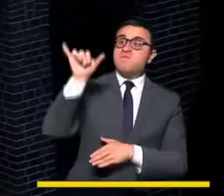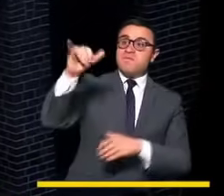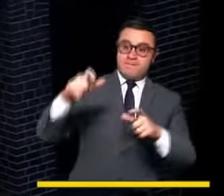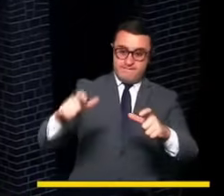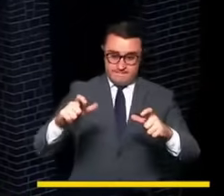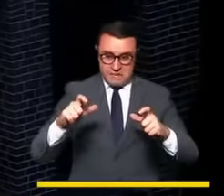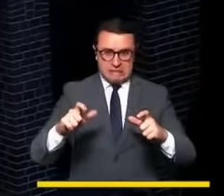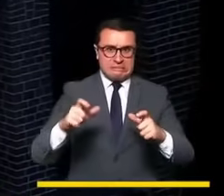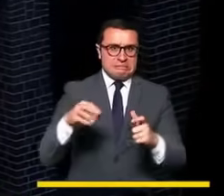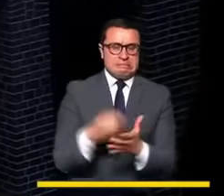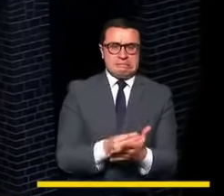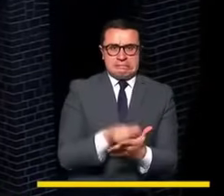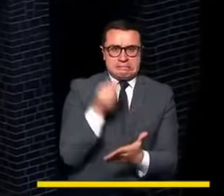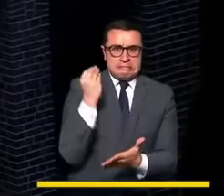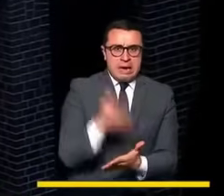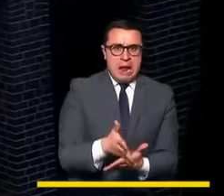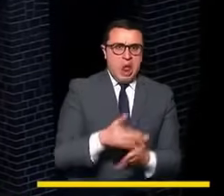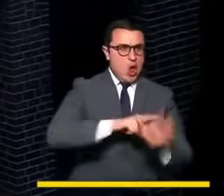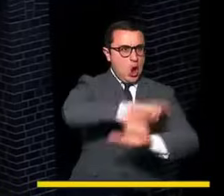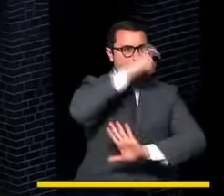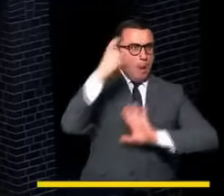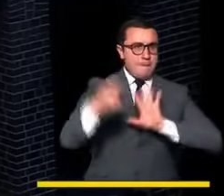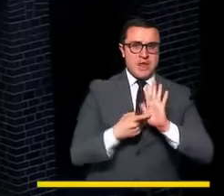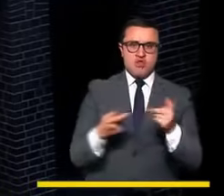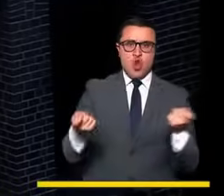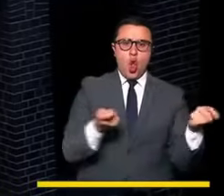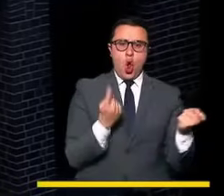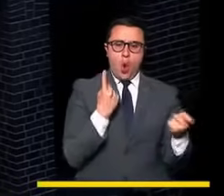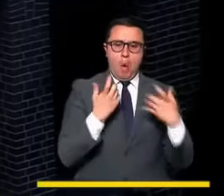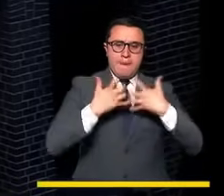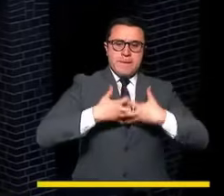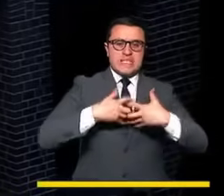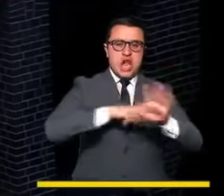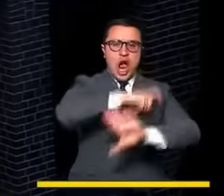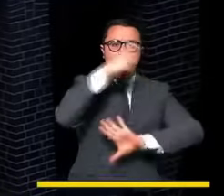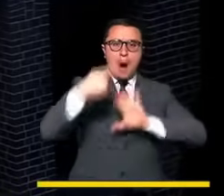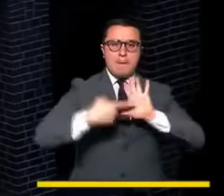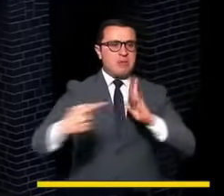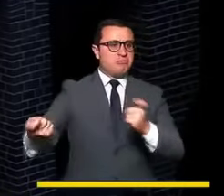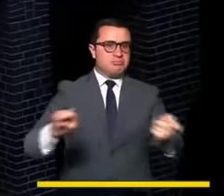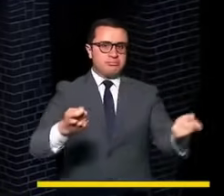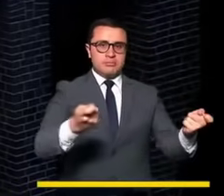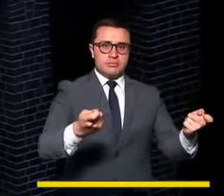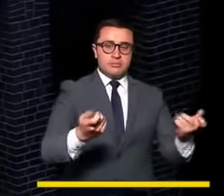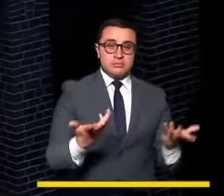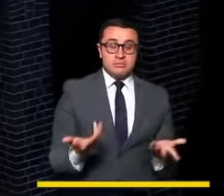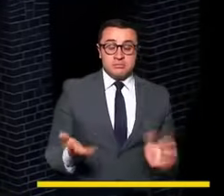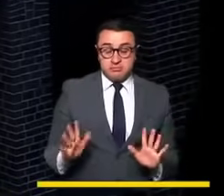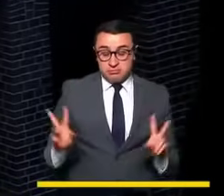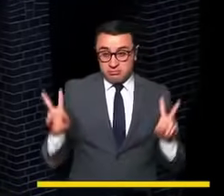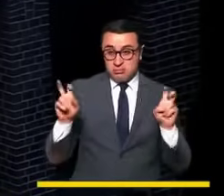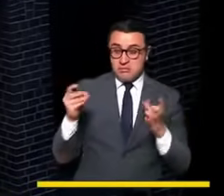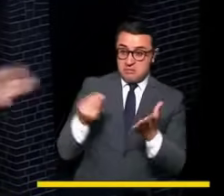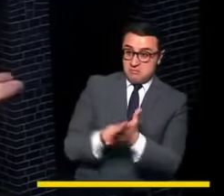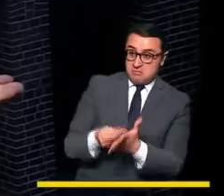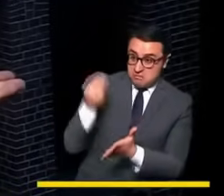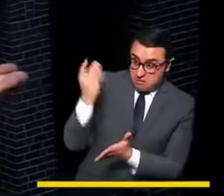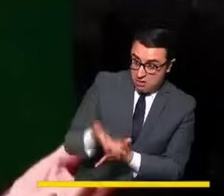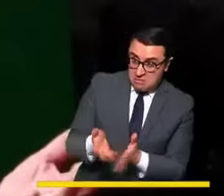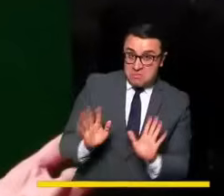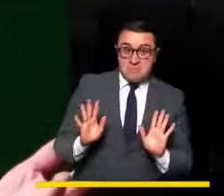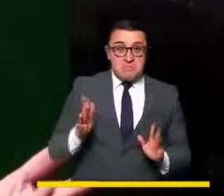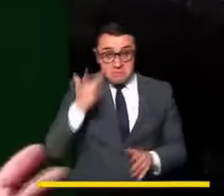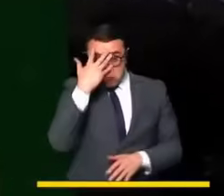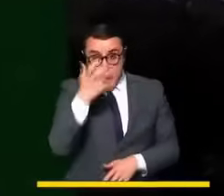Ustedes hablan de los impuestos, pero yo hablo del precio. No digo que me aleje de esa discusión, pero si aquí no